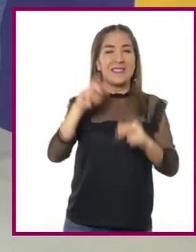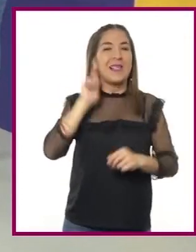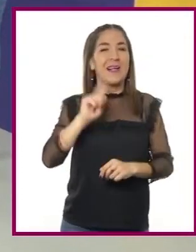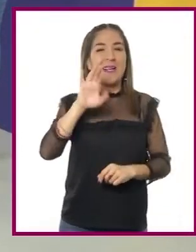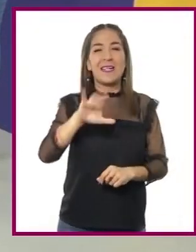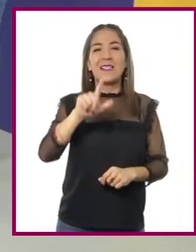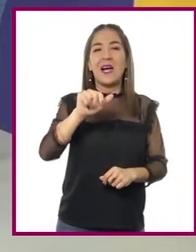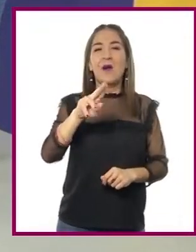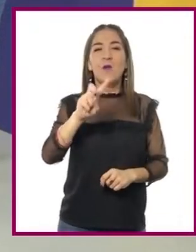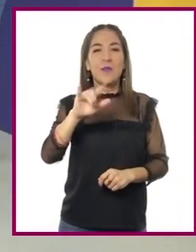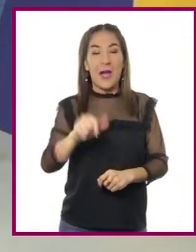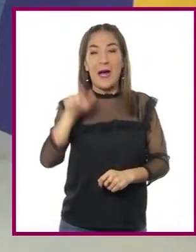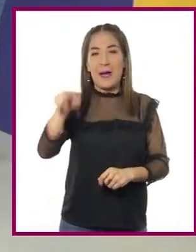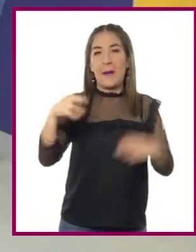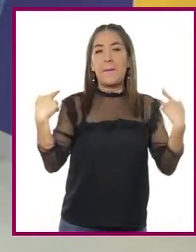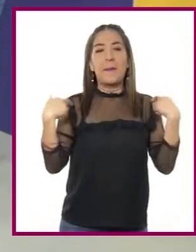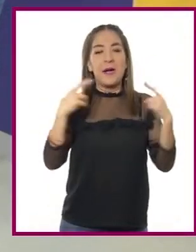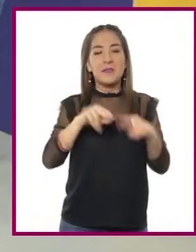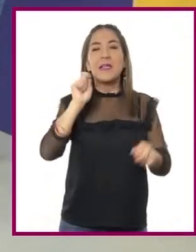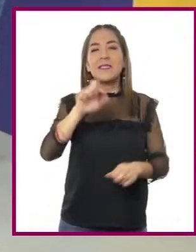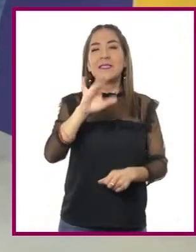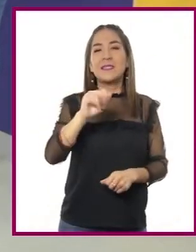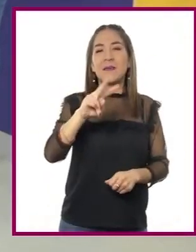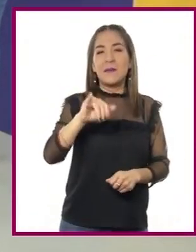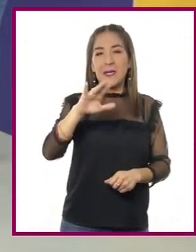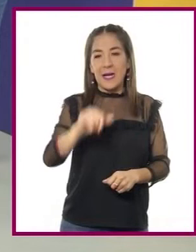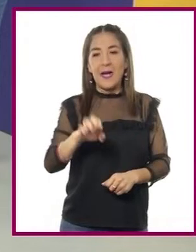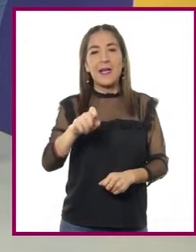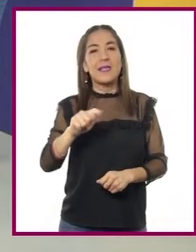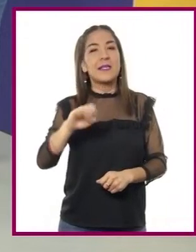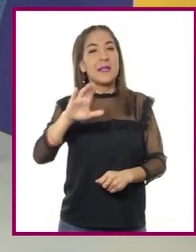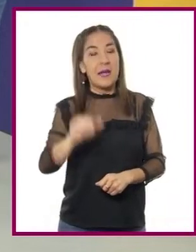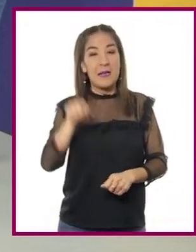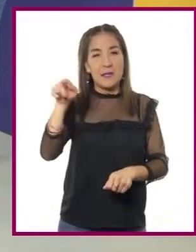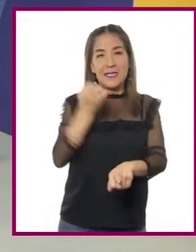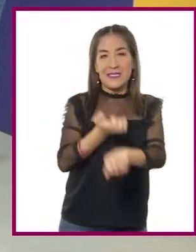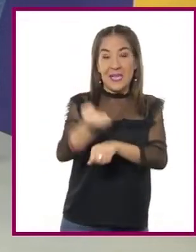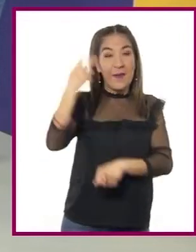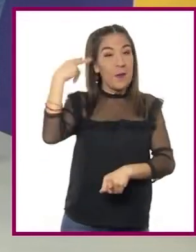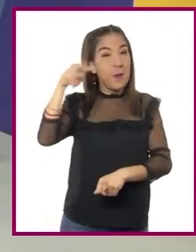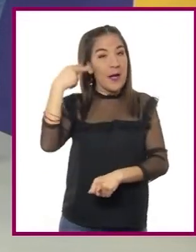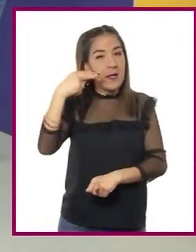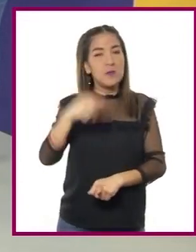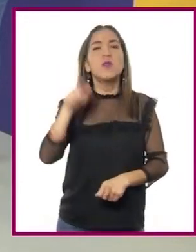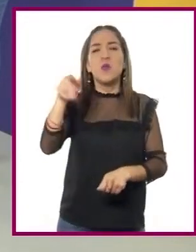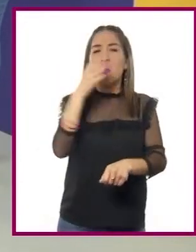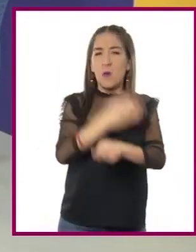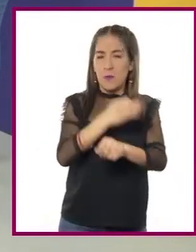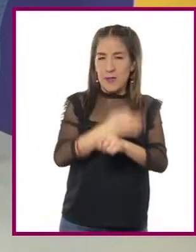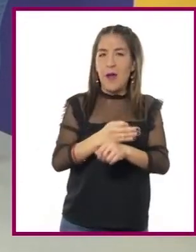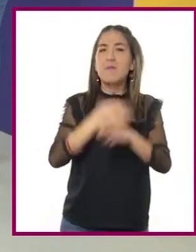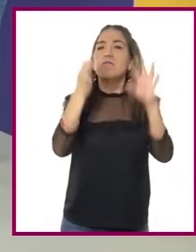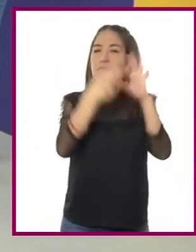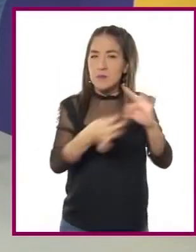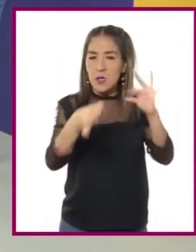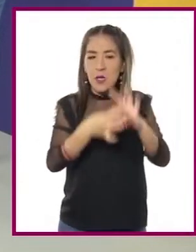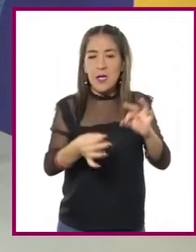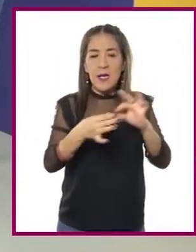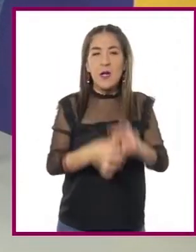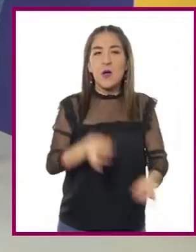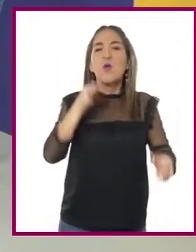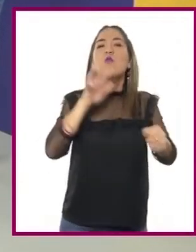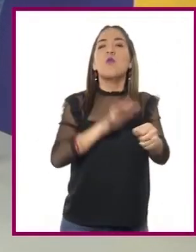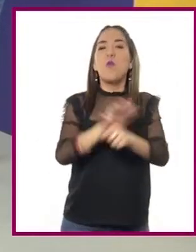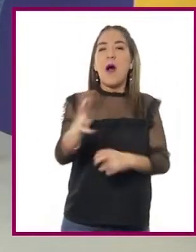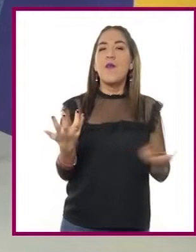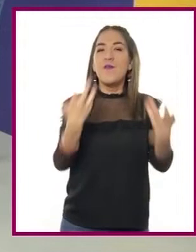Alegría, docente de la asignatura de Formación Cívica y Ética del Estado de Veracruz, nos explicará cuáles son las